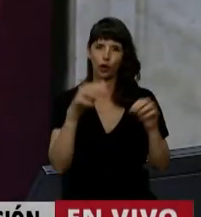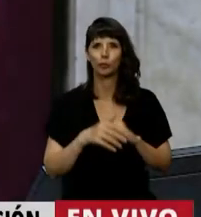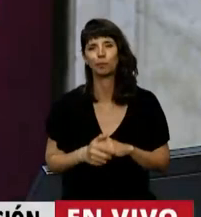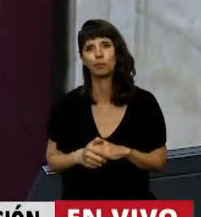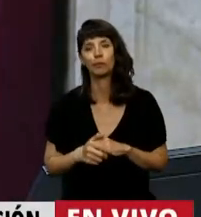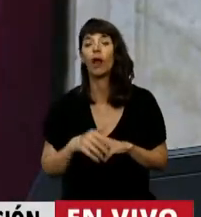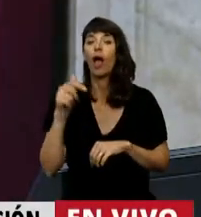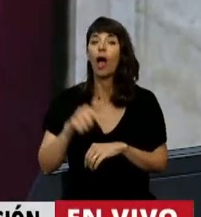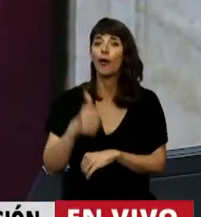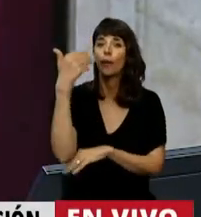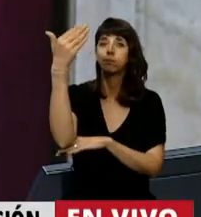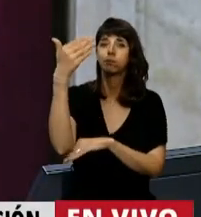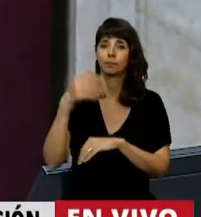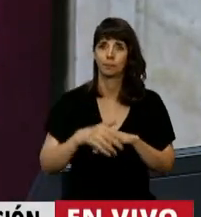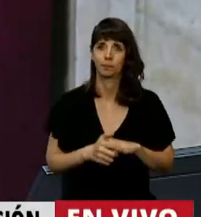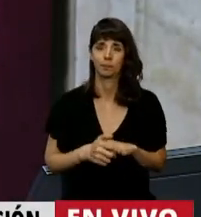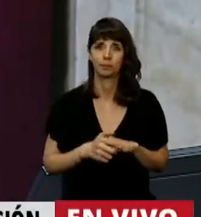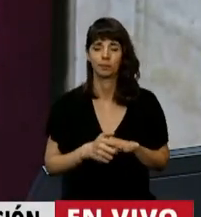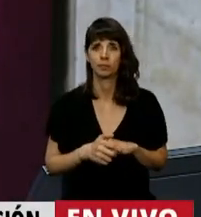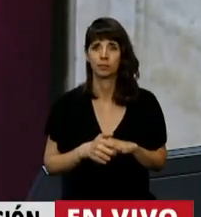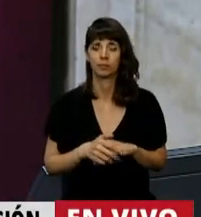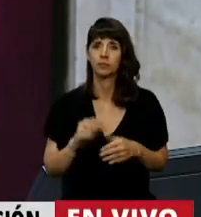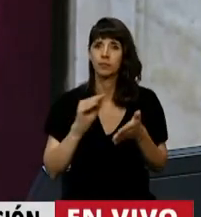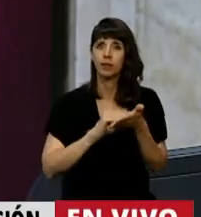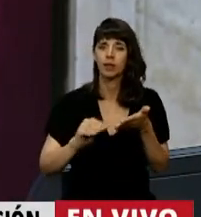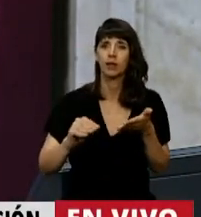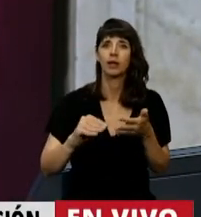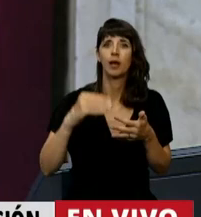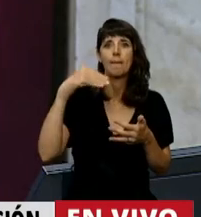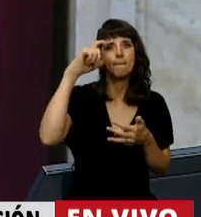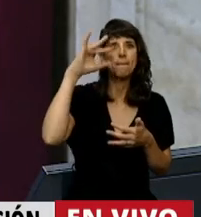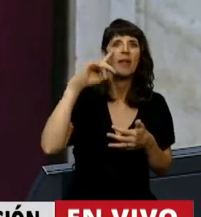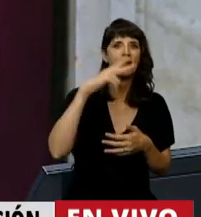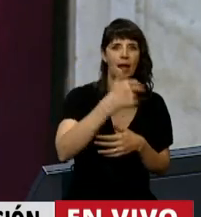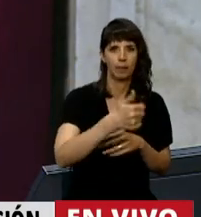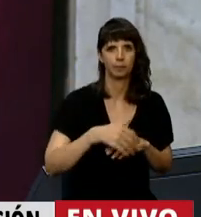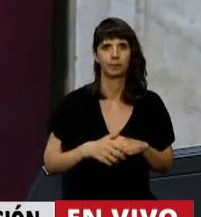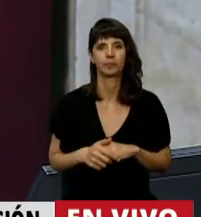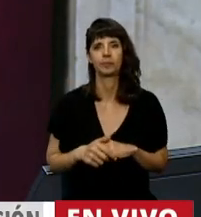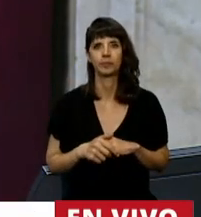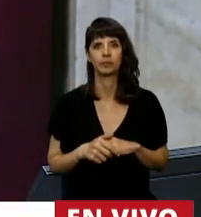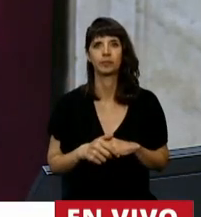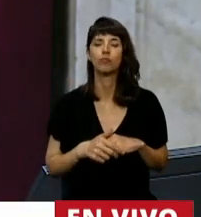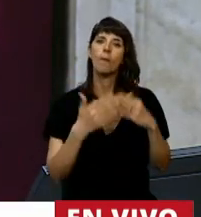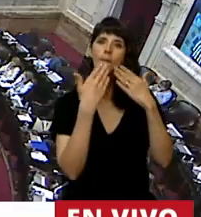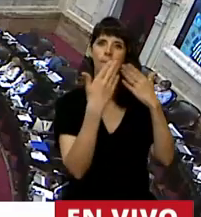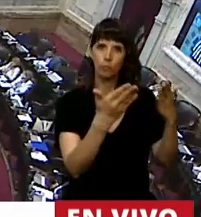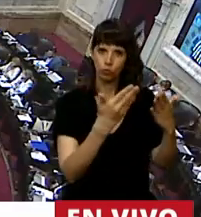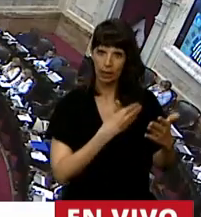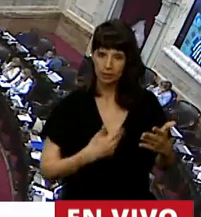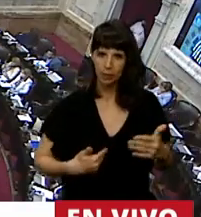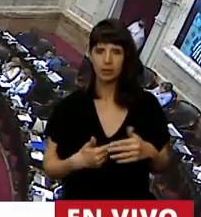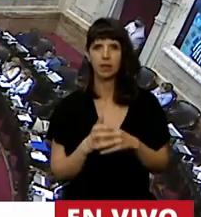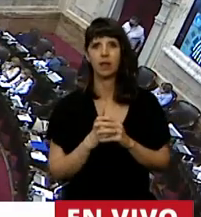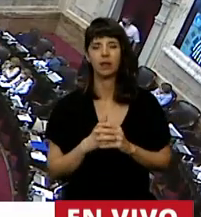En el uso de la palabra, el diputado Martín Nicolás Medina. Muchas gracias,